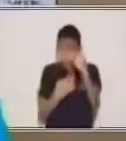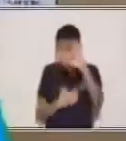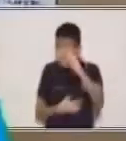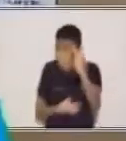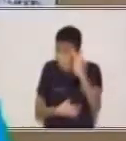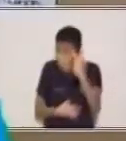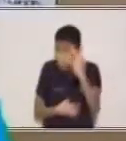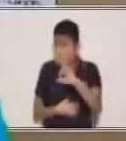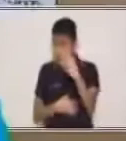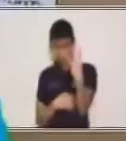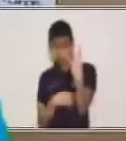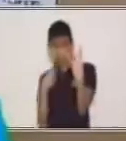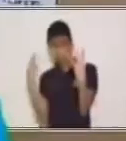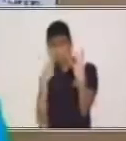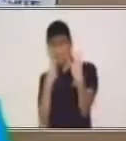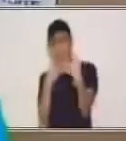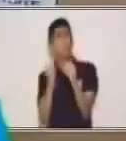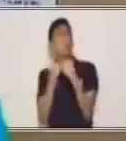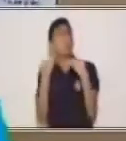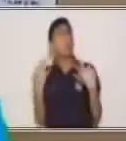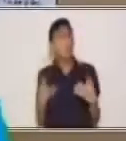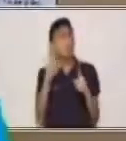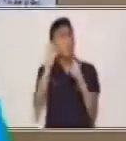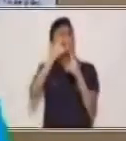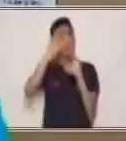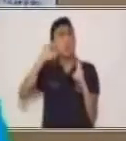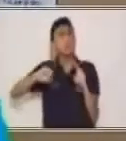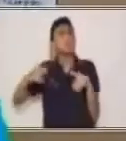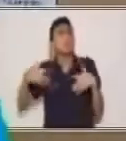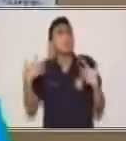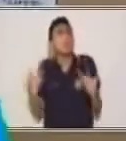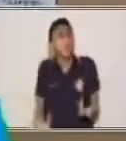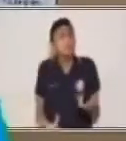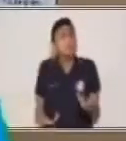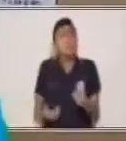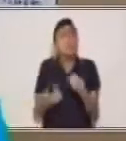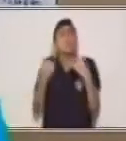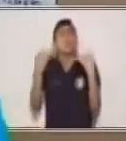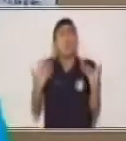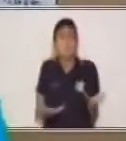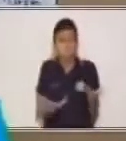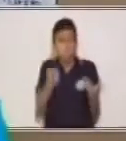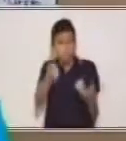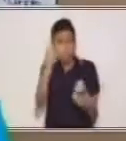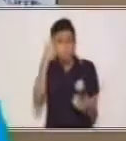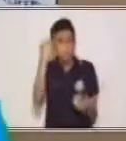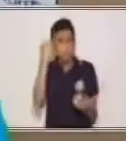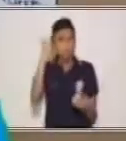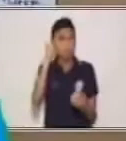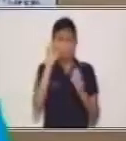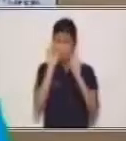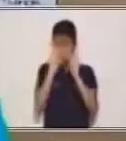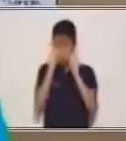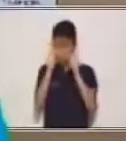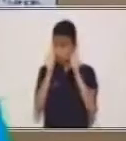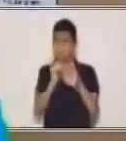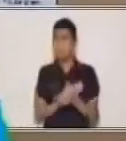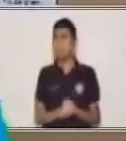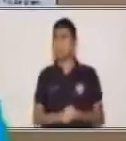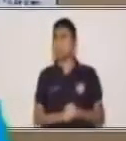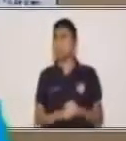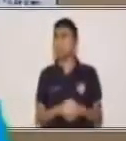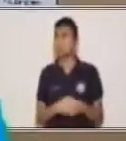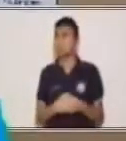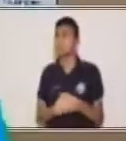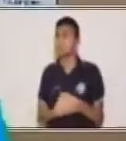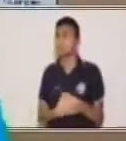¿Serán 2? ¿Serán 3? A ver, ¿cuántas serán? Díganlo ahí en casa. Ok, vamos a ver, les voy a